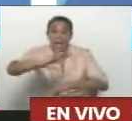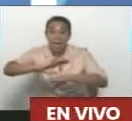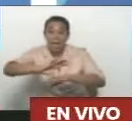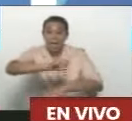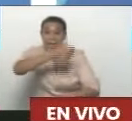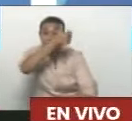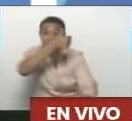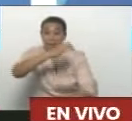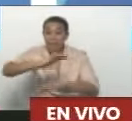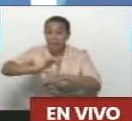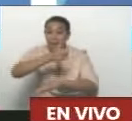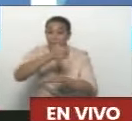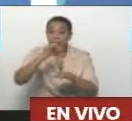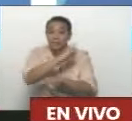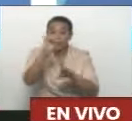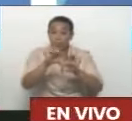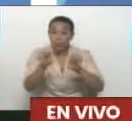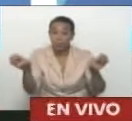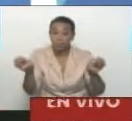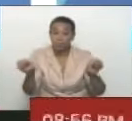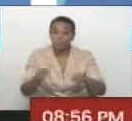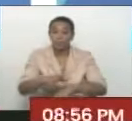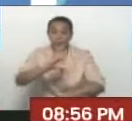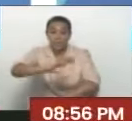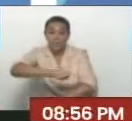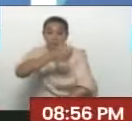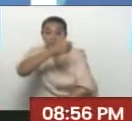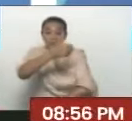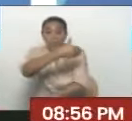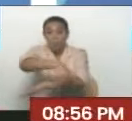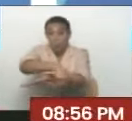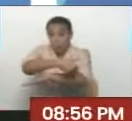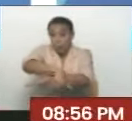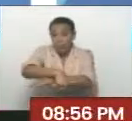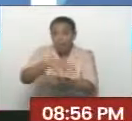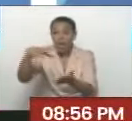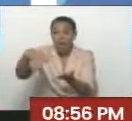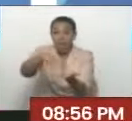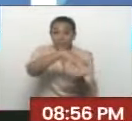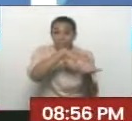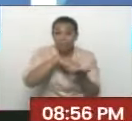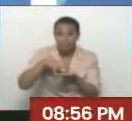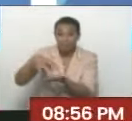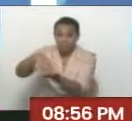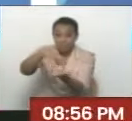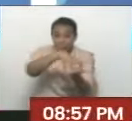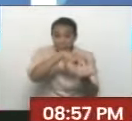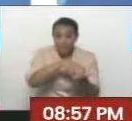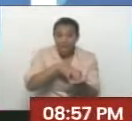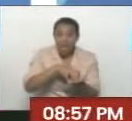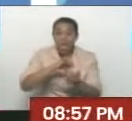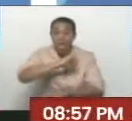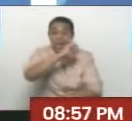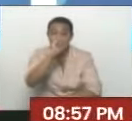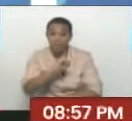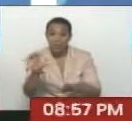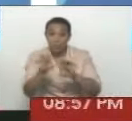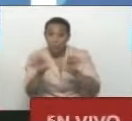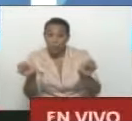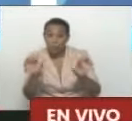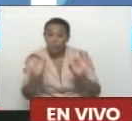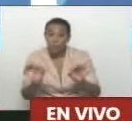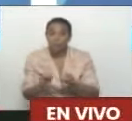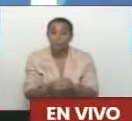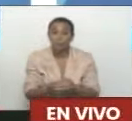jefas de zonas educativas, a todos los equipos estadales. El jefe de zona tiene que incorporarse porque él